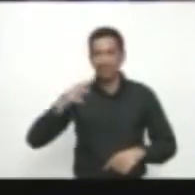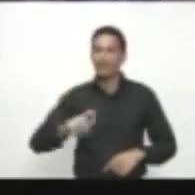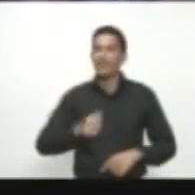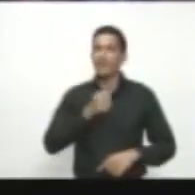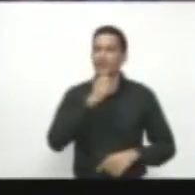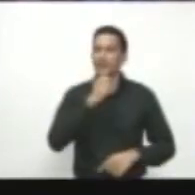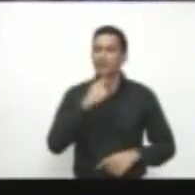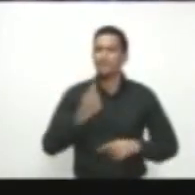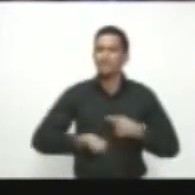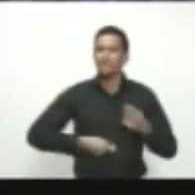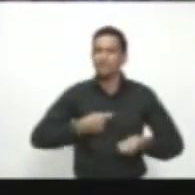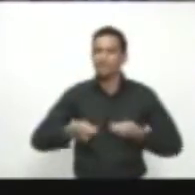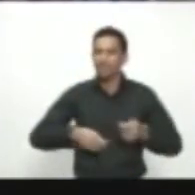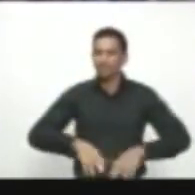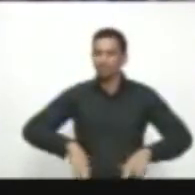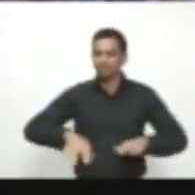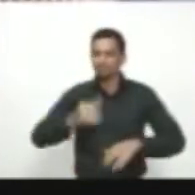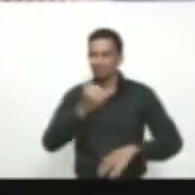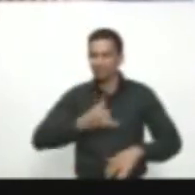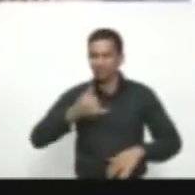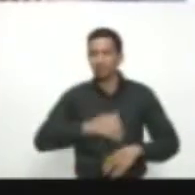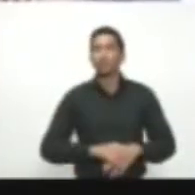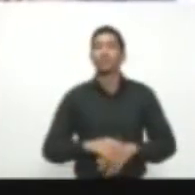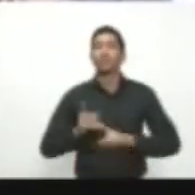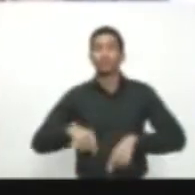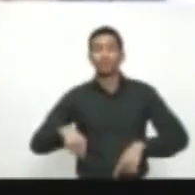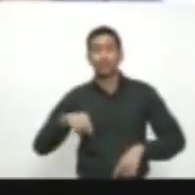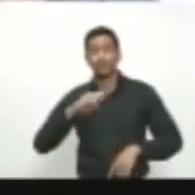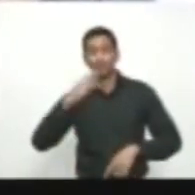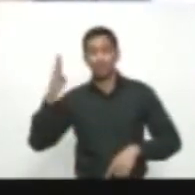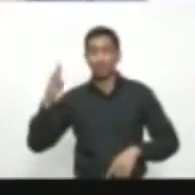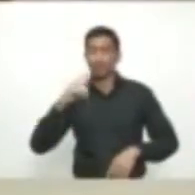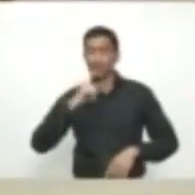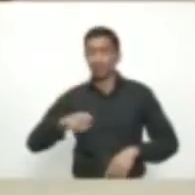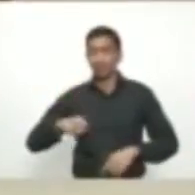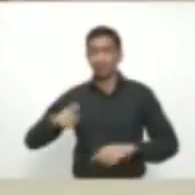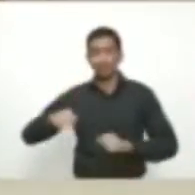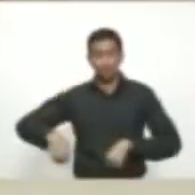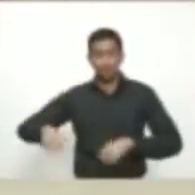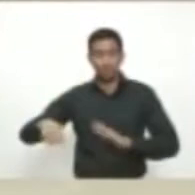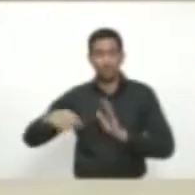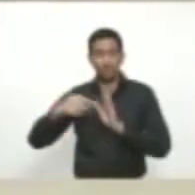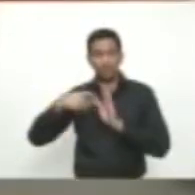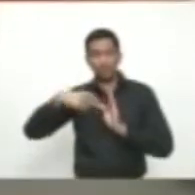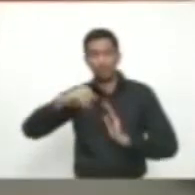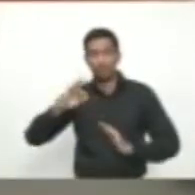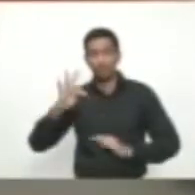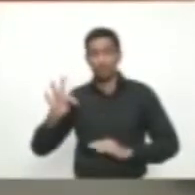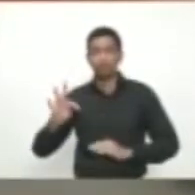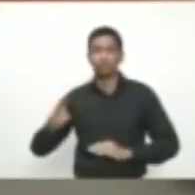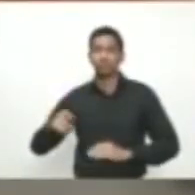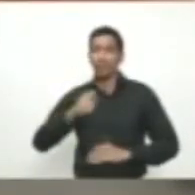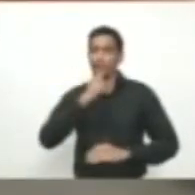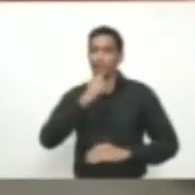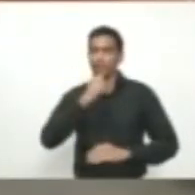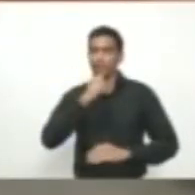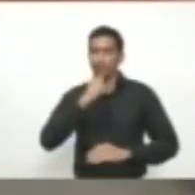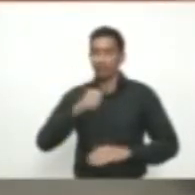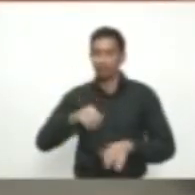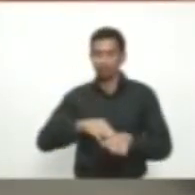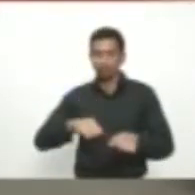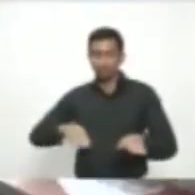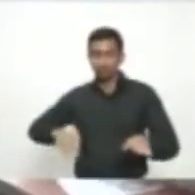mafias. Y 4, que en Barranquilla el POP no permite privatizar el espacio público para el parqueo. Cabe preguntarse si